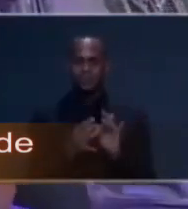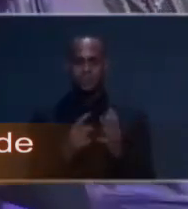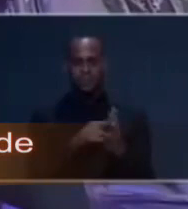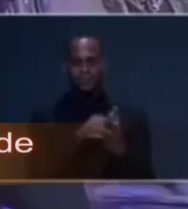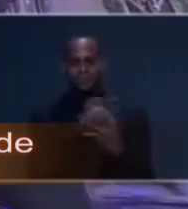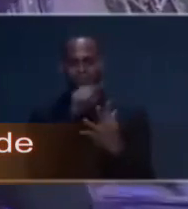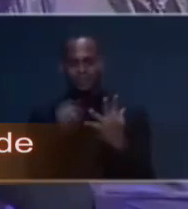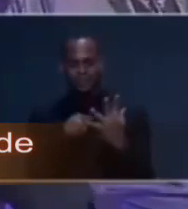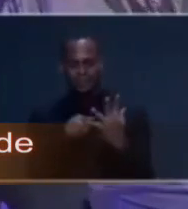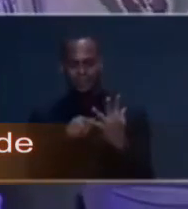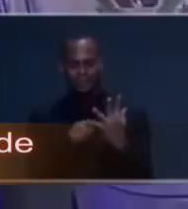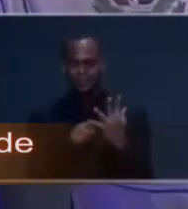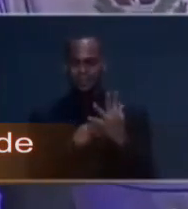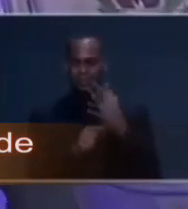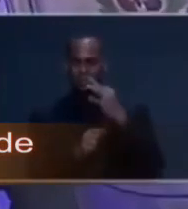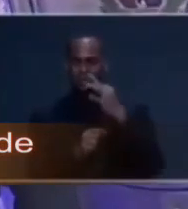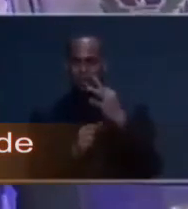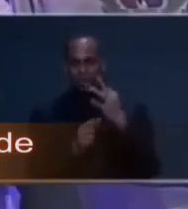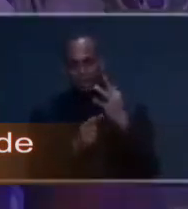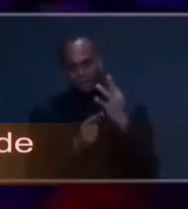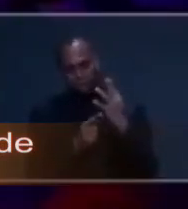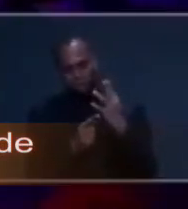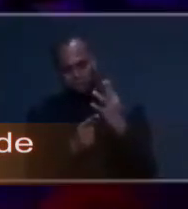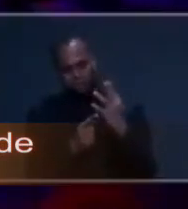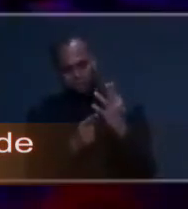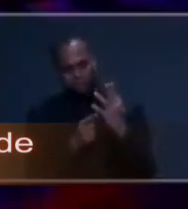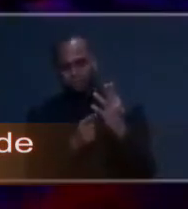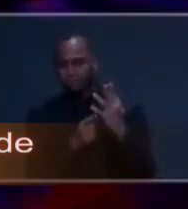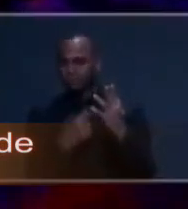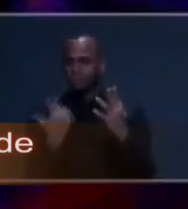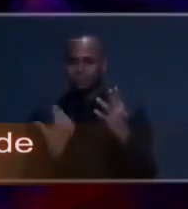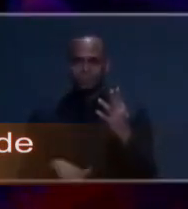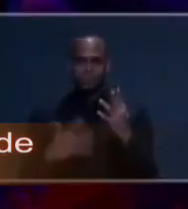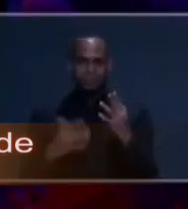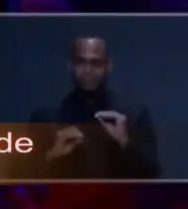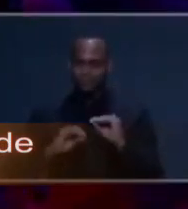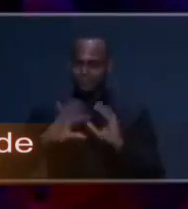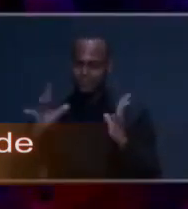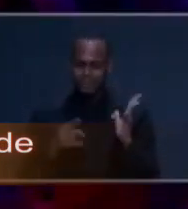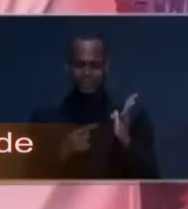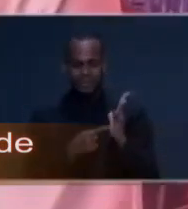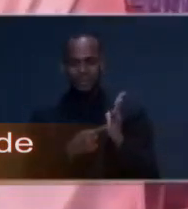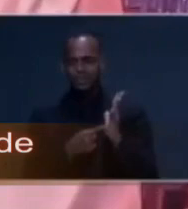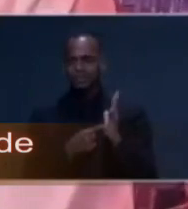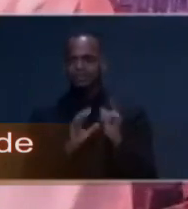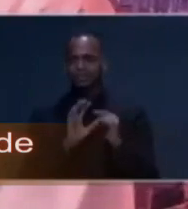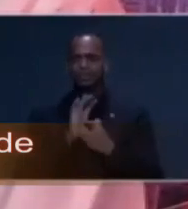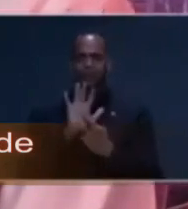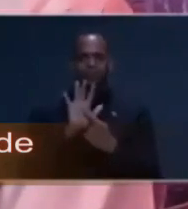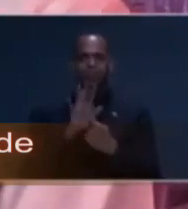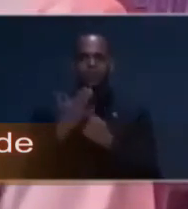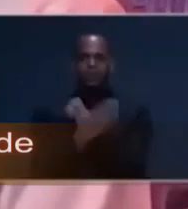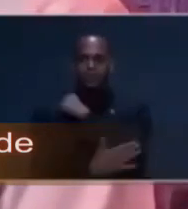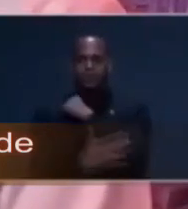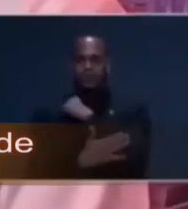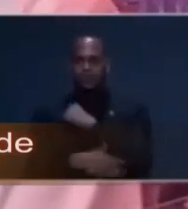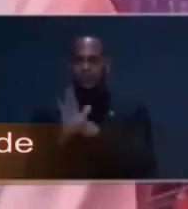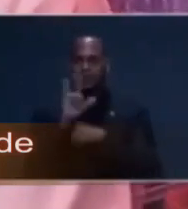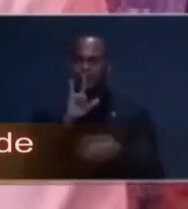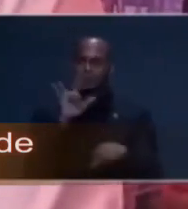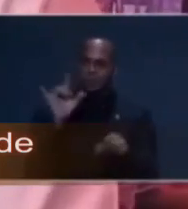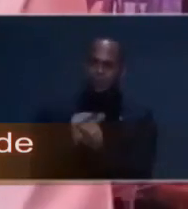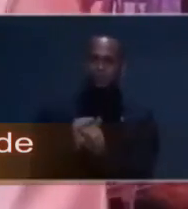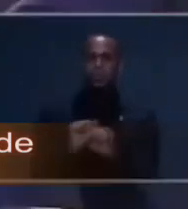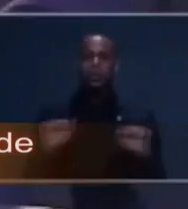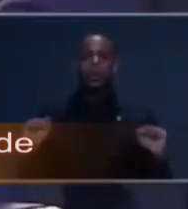la cantidad de dinero que se invirtió en ese evento preciosísimo por cierto porque lo bien hecho se va hay que destacarlo miren ahí ahí